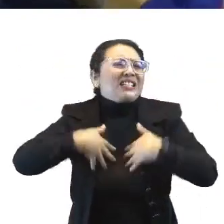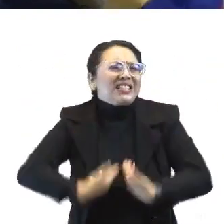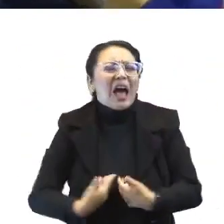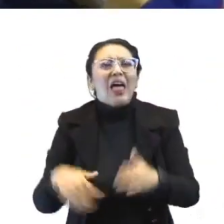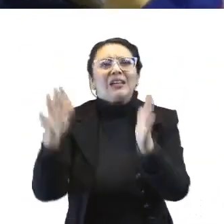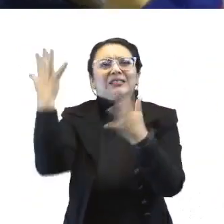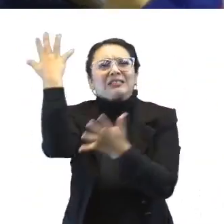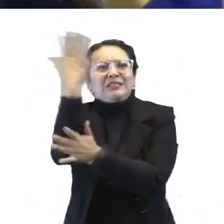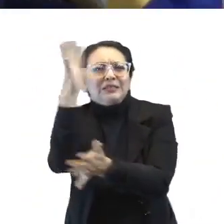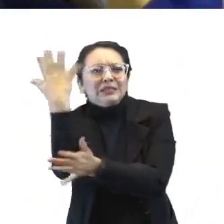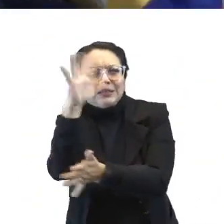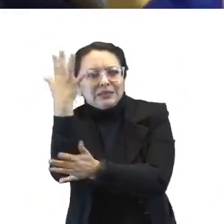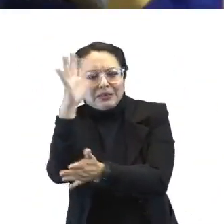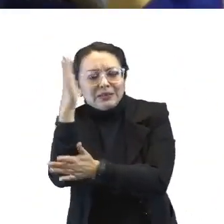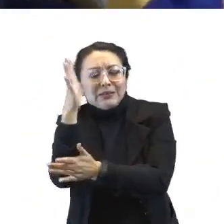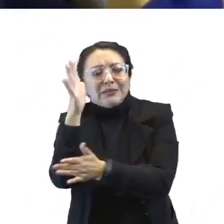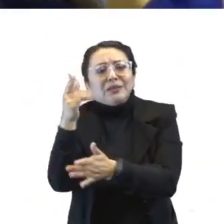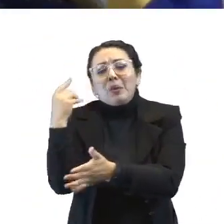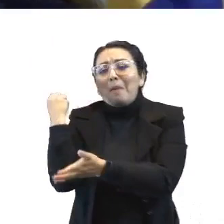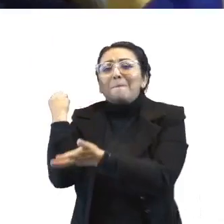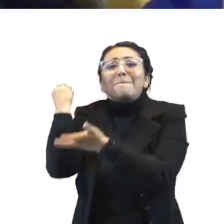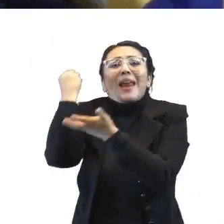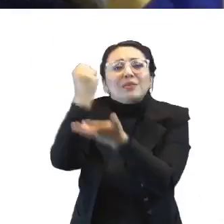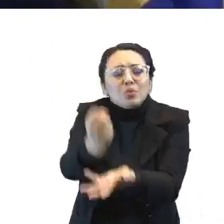de que sus presupuestos,